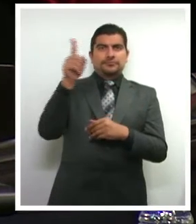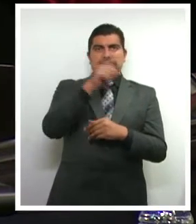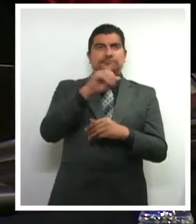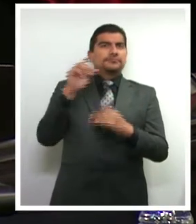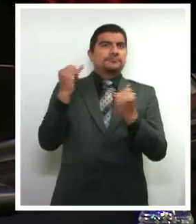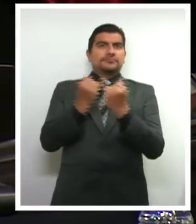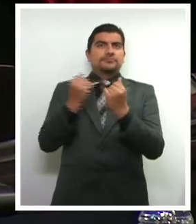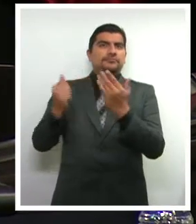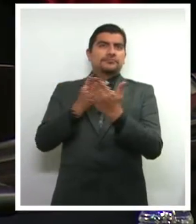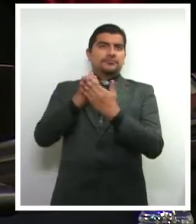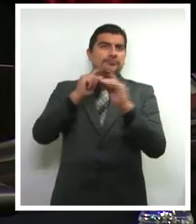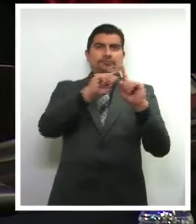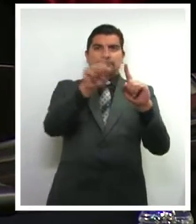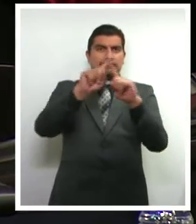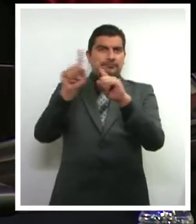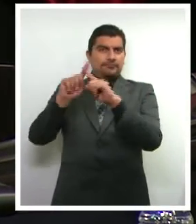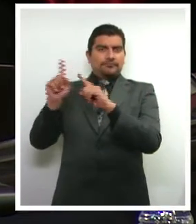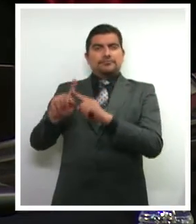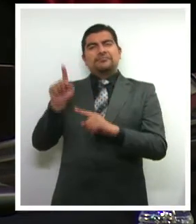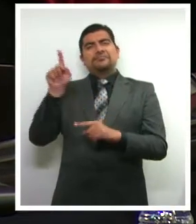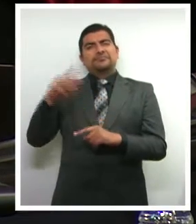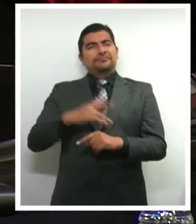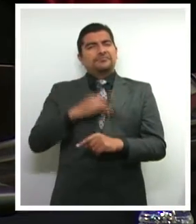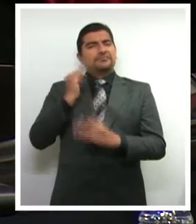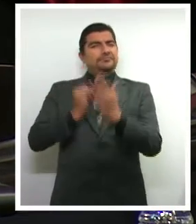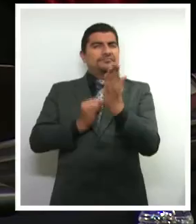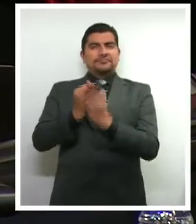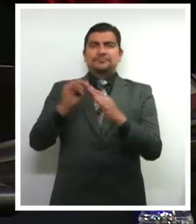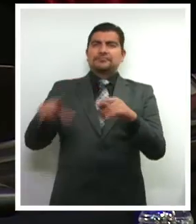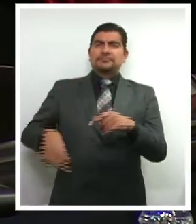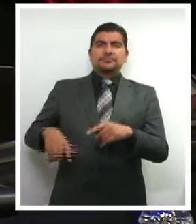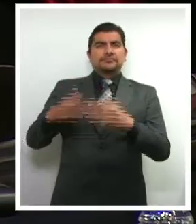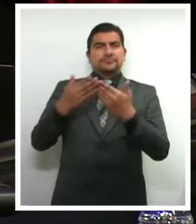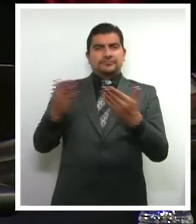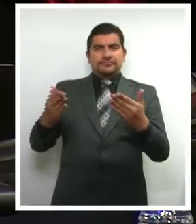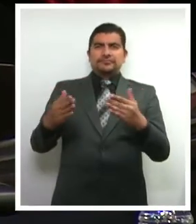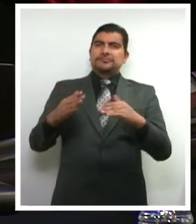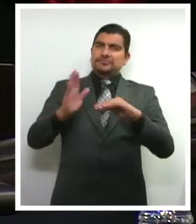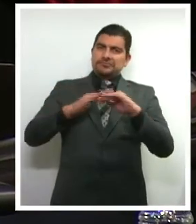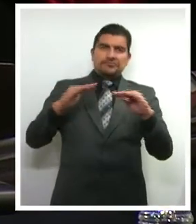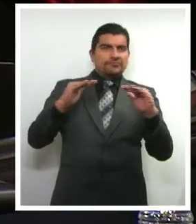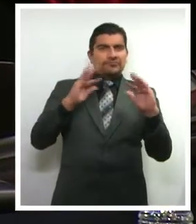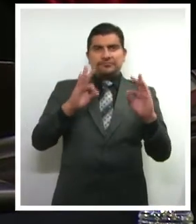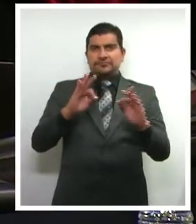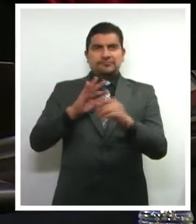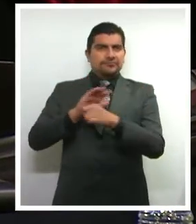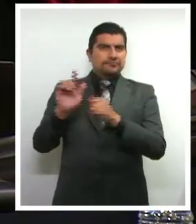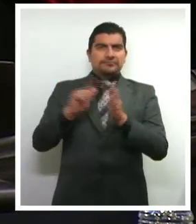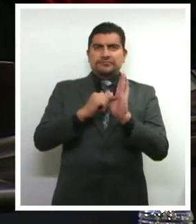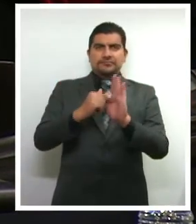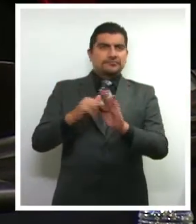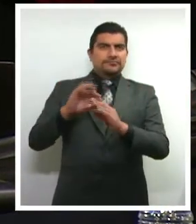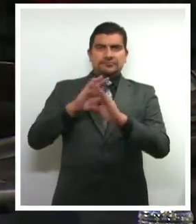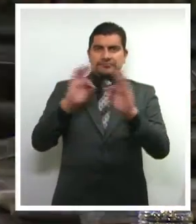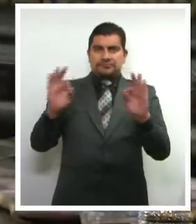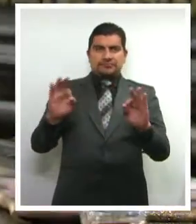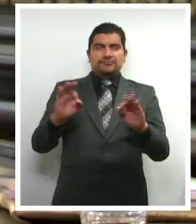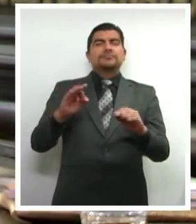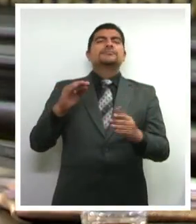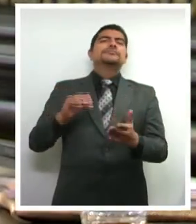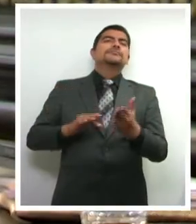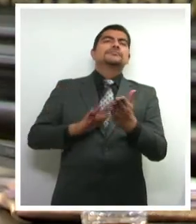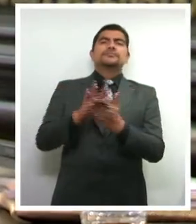grandes ciudades, han optado por contar con gobiernos más eficientes y transparentes, apoyados